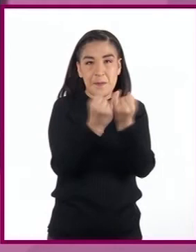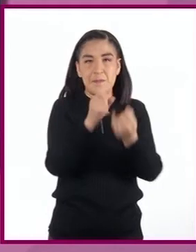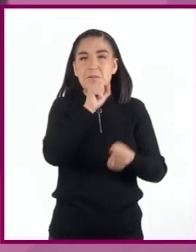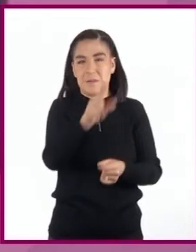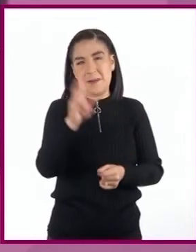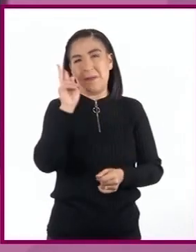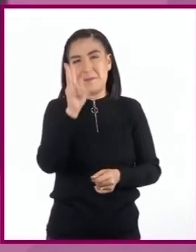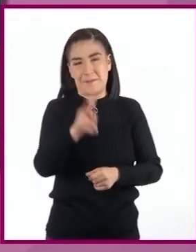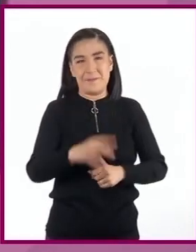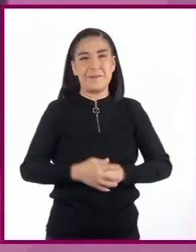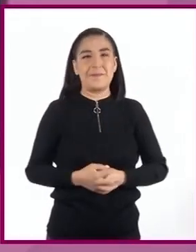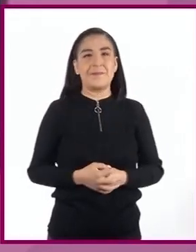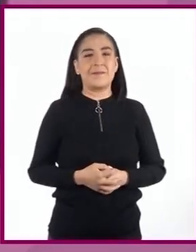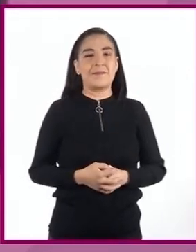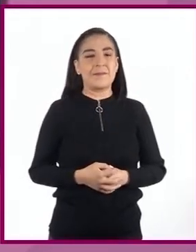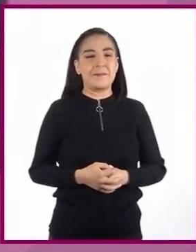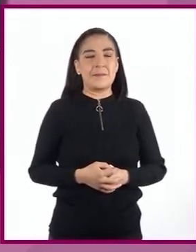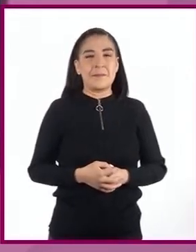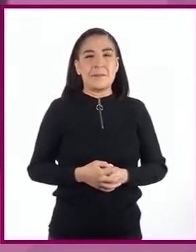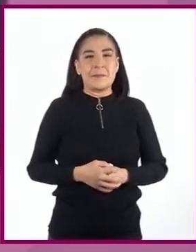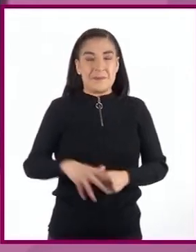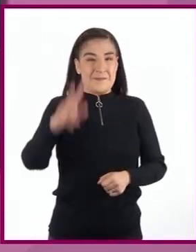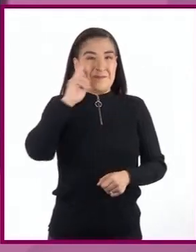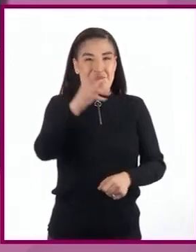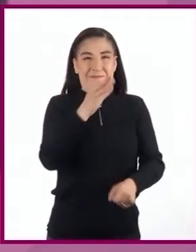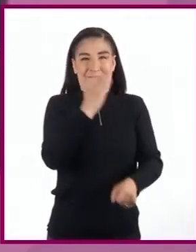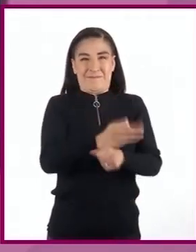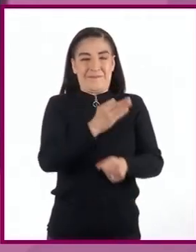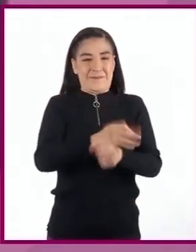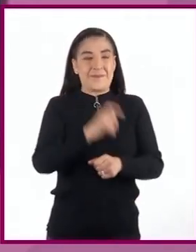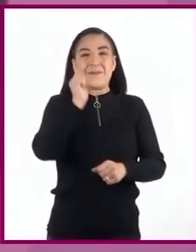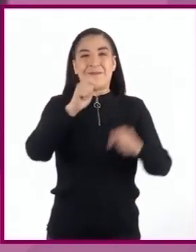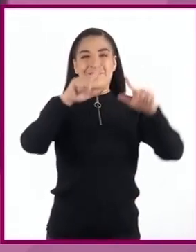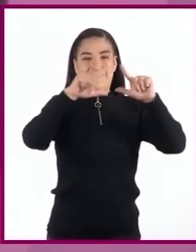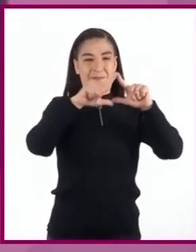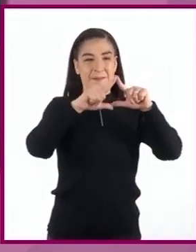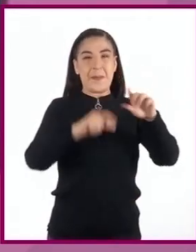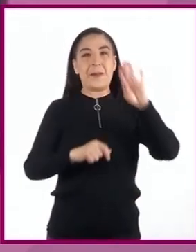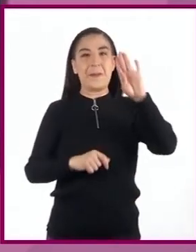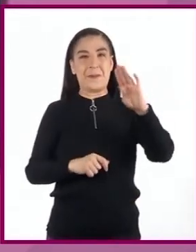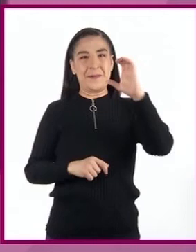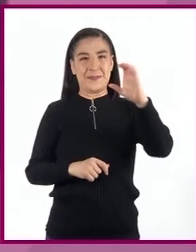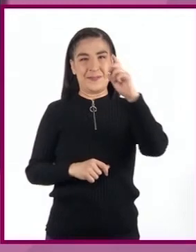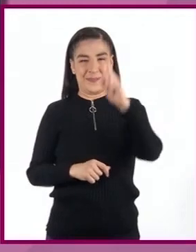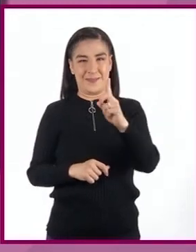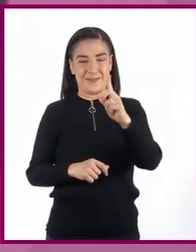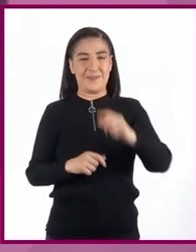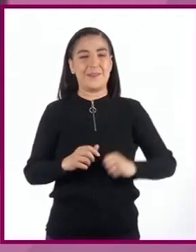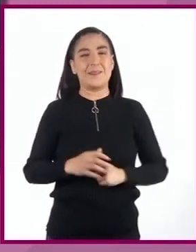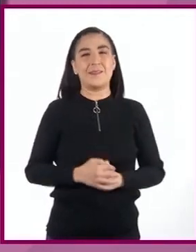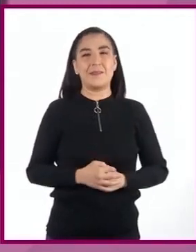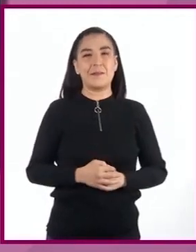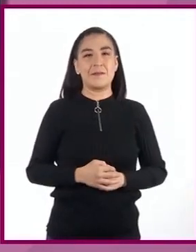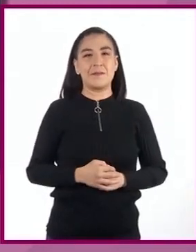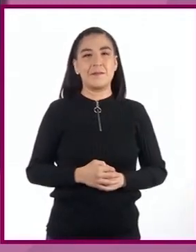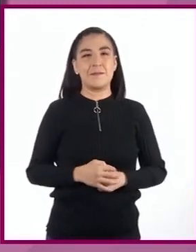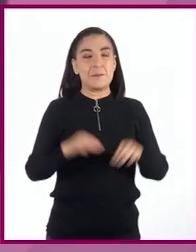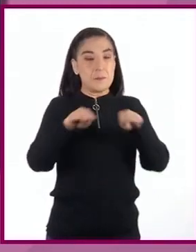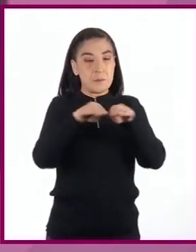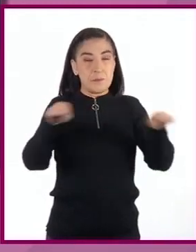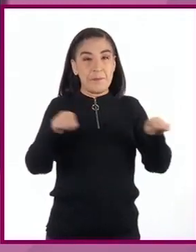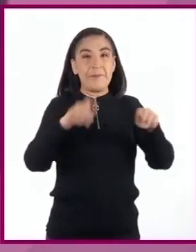sí. Como podemos observar, en el triángulo BCD, la medida del